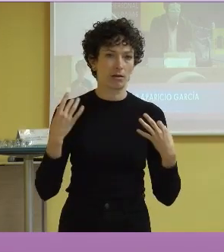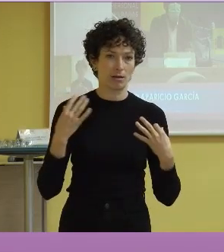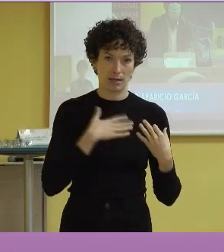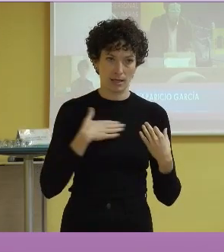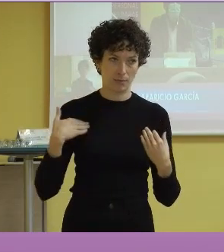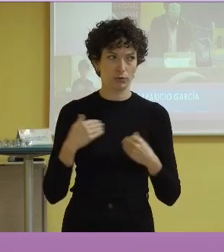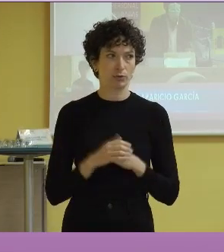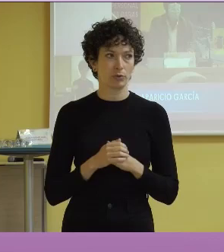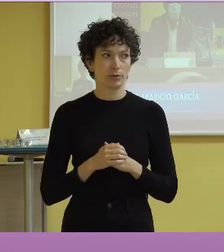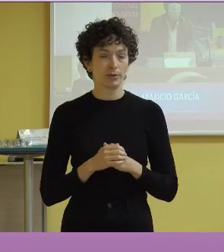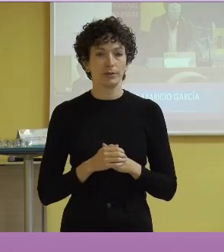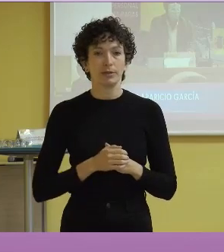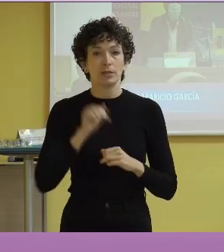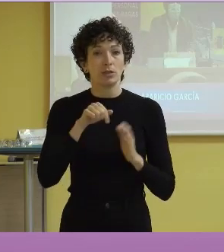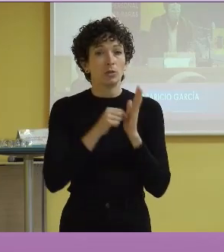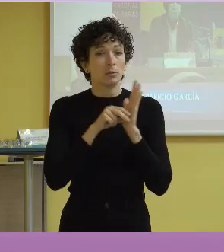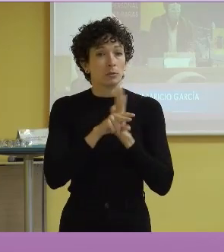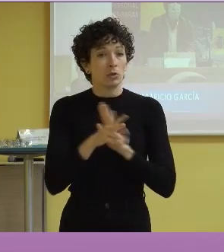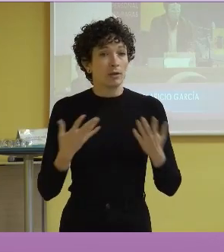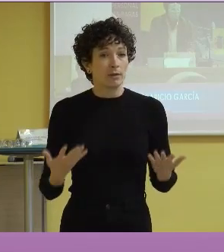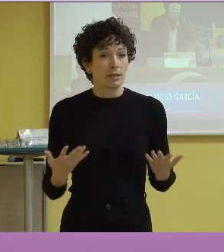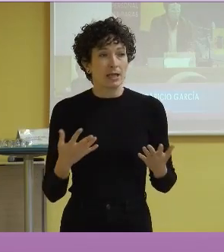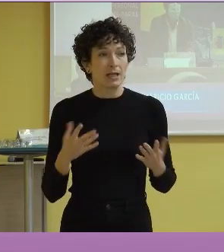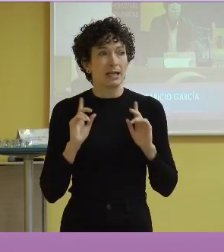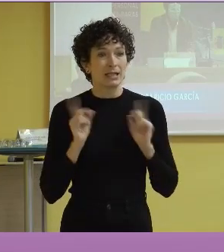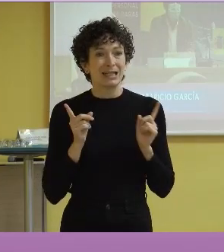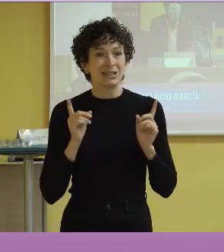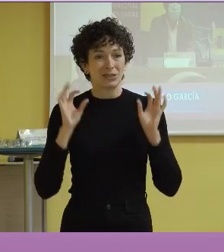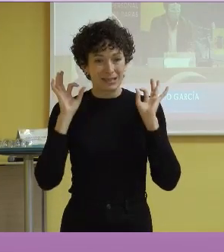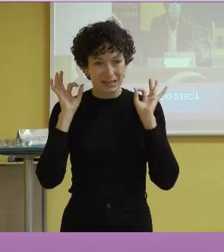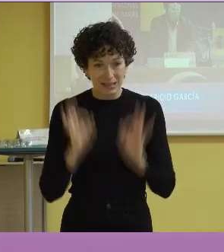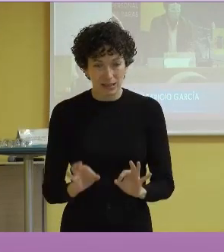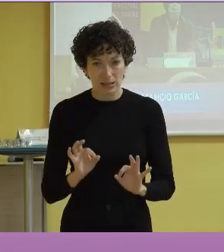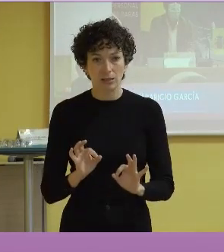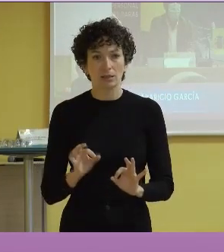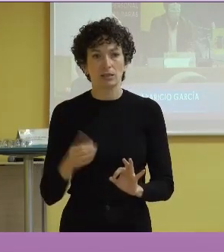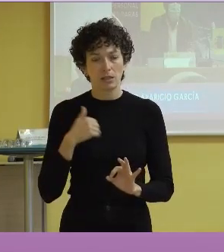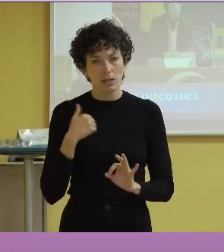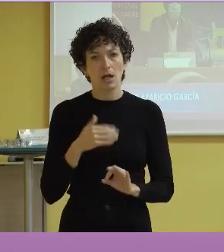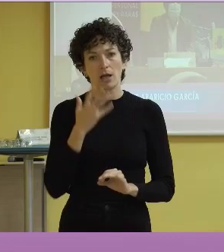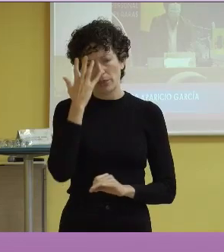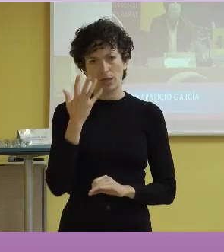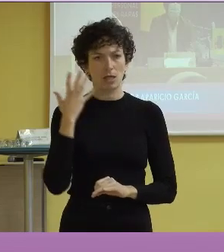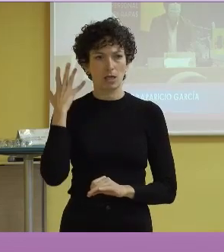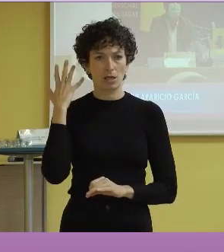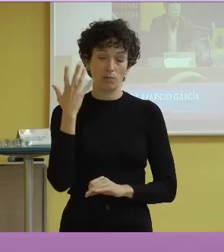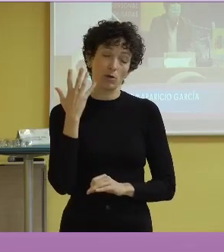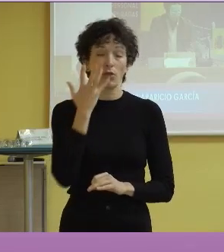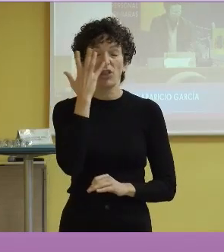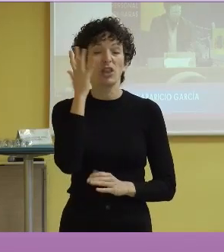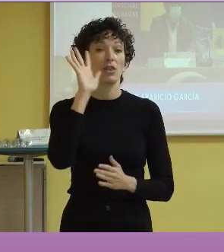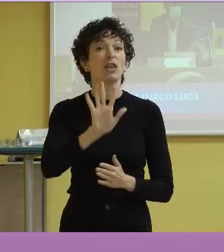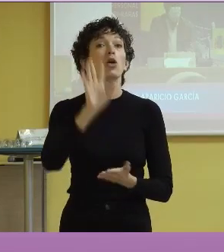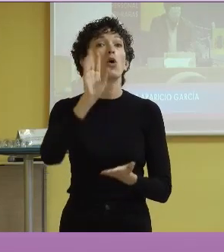El enfoque, que en este caso concreto ha sido un enfoque que ya se iba haciendo durante estos cinco veces ya, en estas